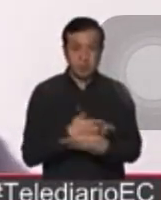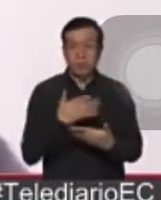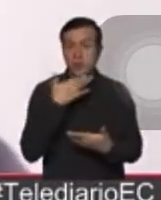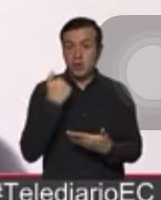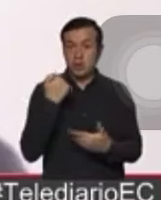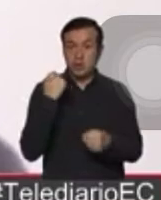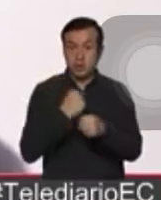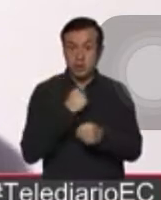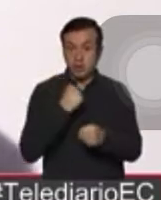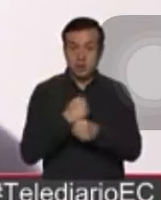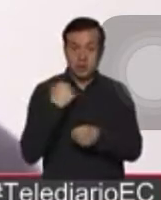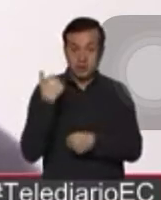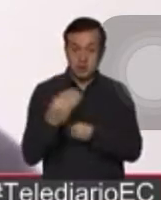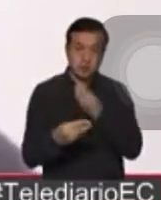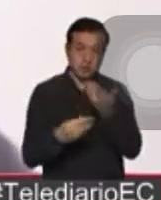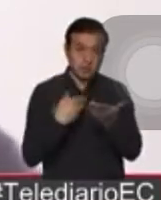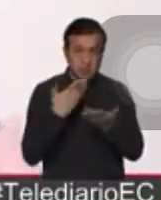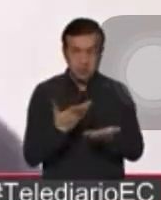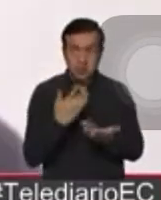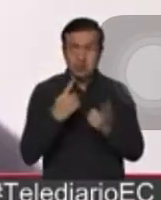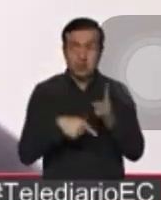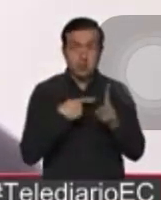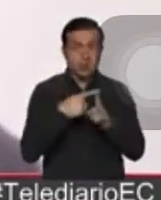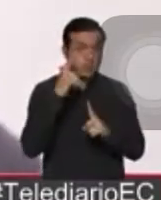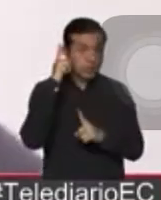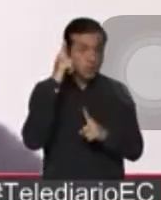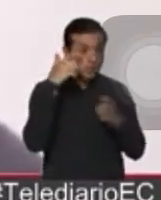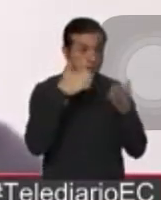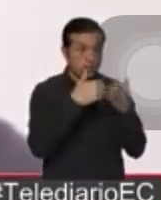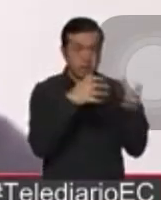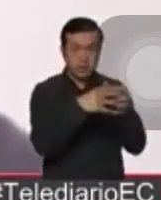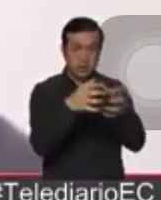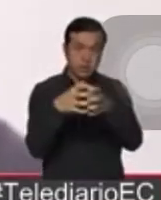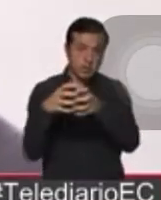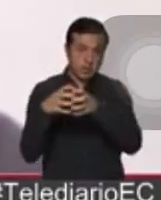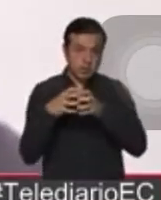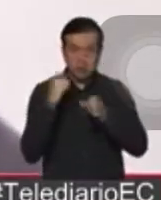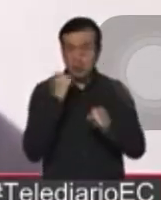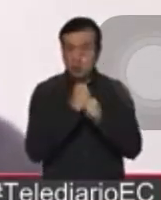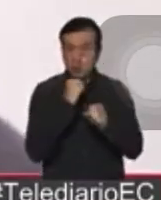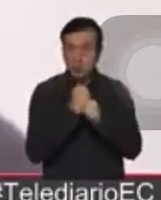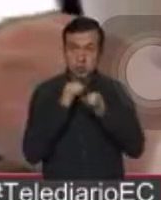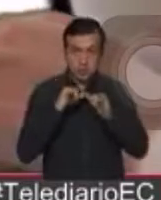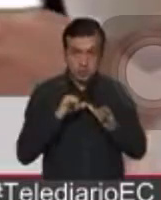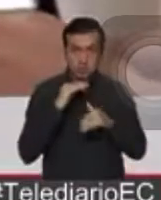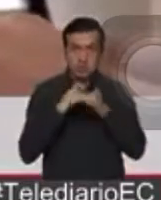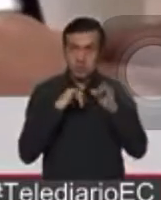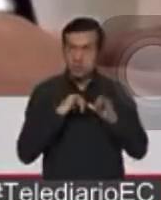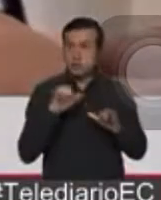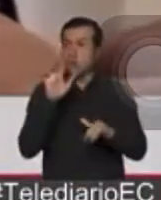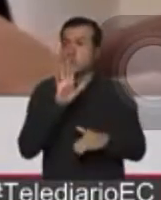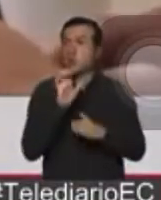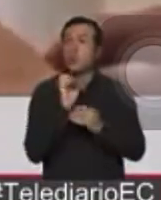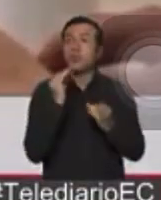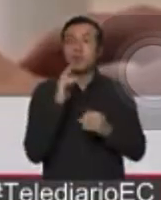esa carga de trabajo, junto con los líderes de cada equipo, obviamente, para que esto pueda fluir. En el país,